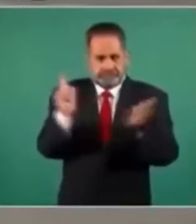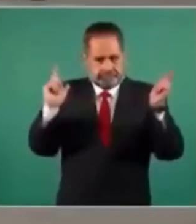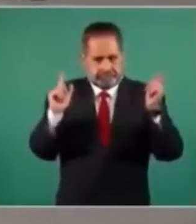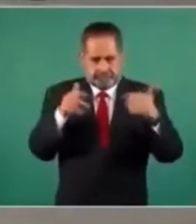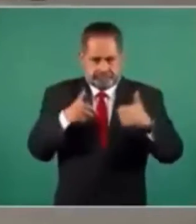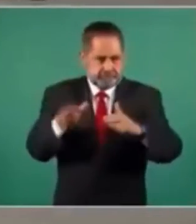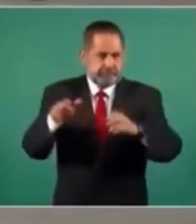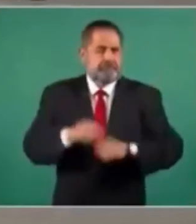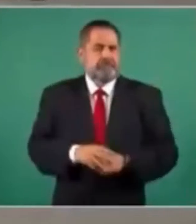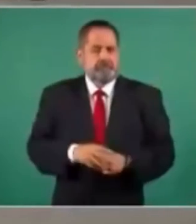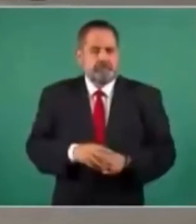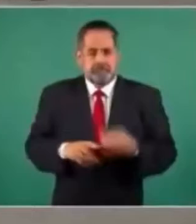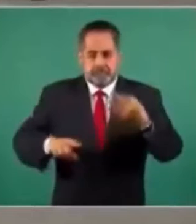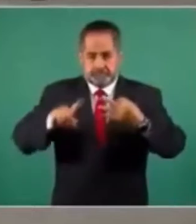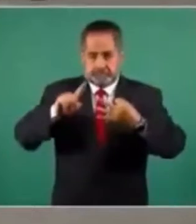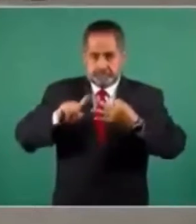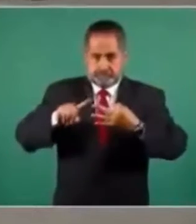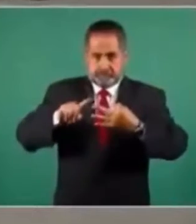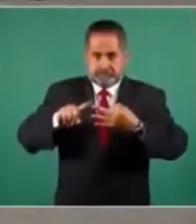Tres,